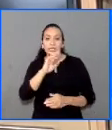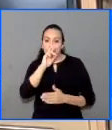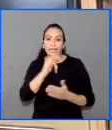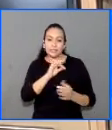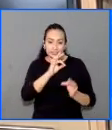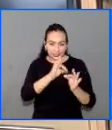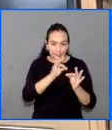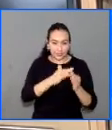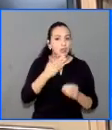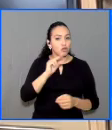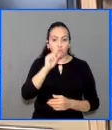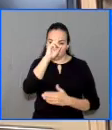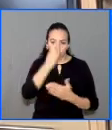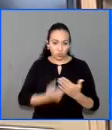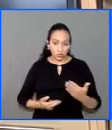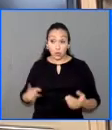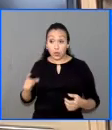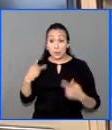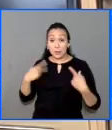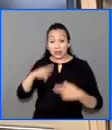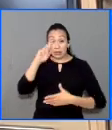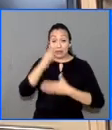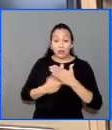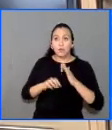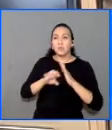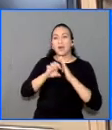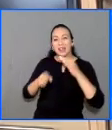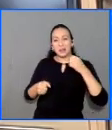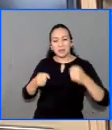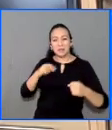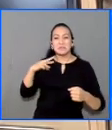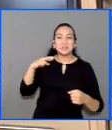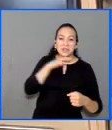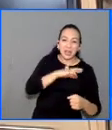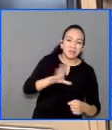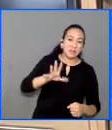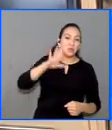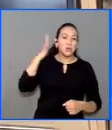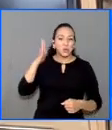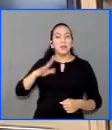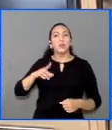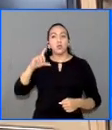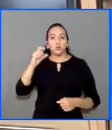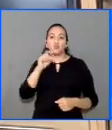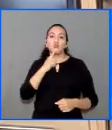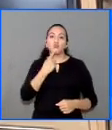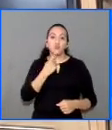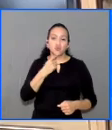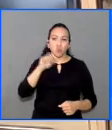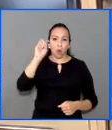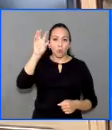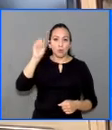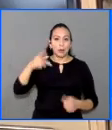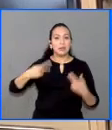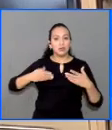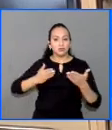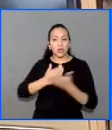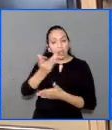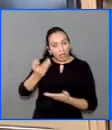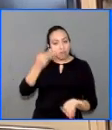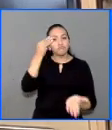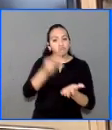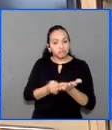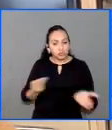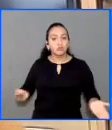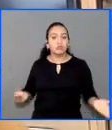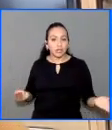tránsito para poder verdaderamente automatizar, por un lado, multas,